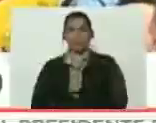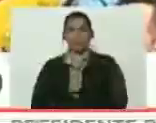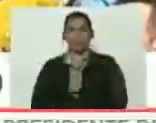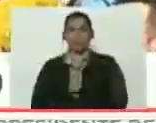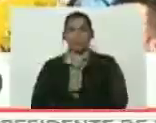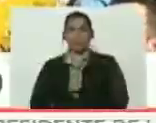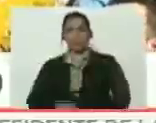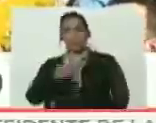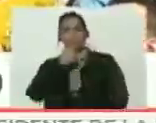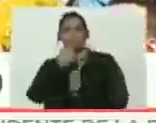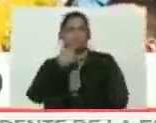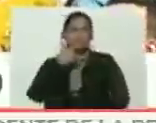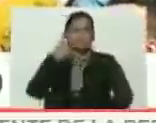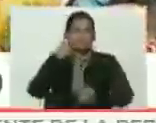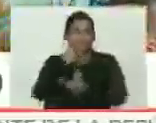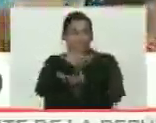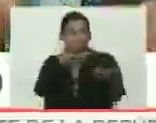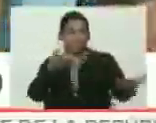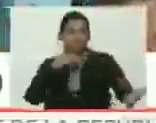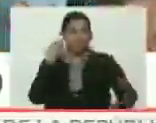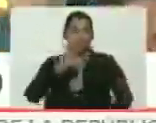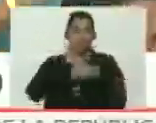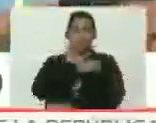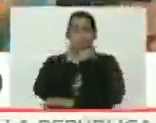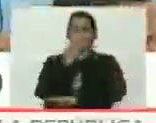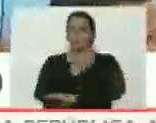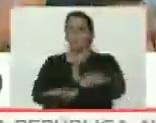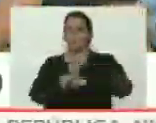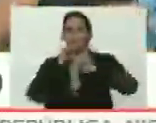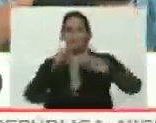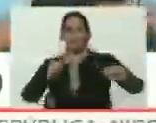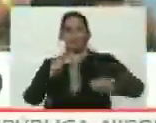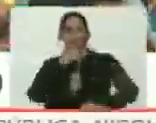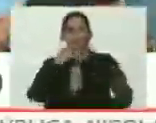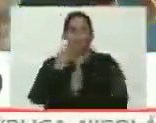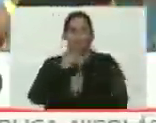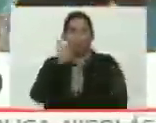La belleza de la juventud. La energía de la juventud.